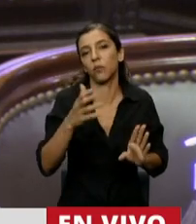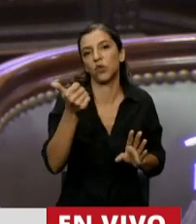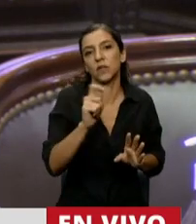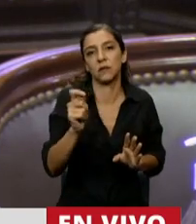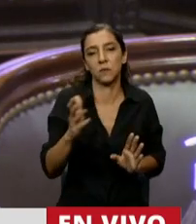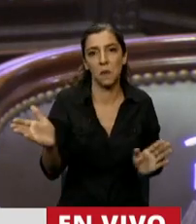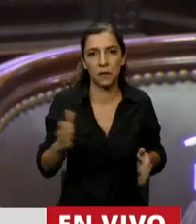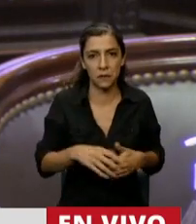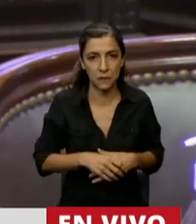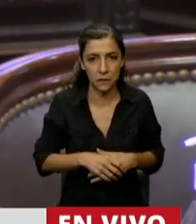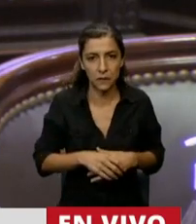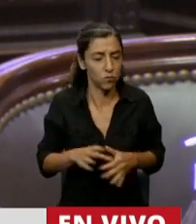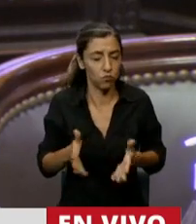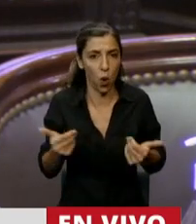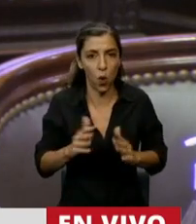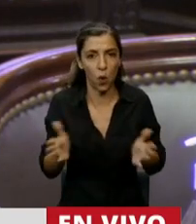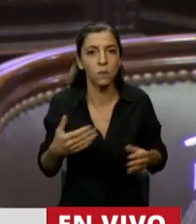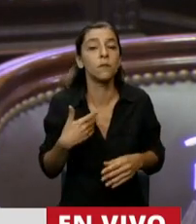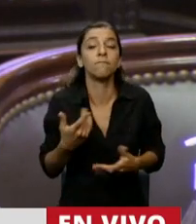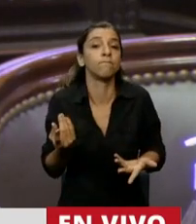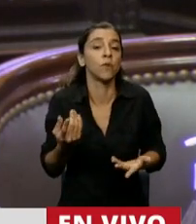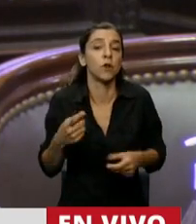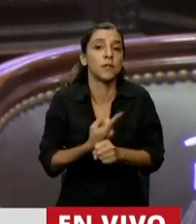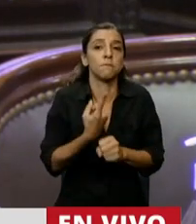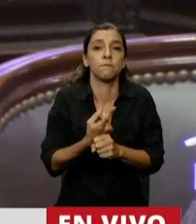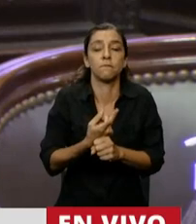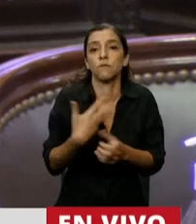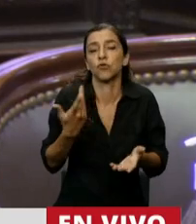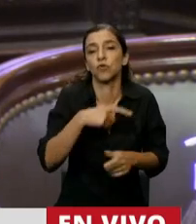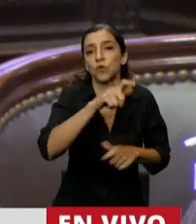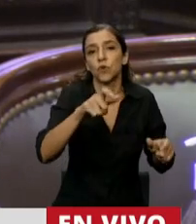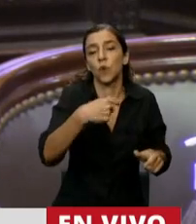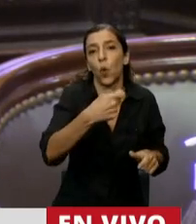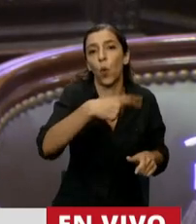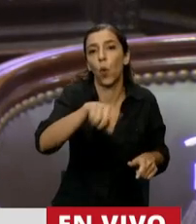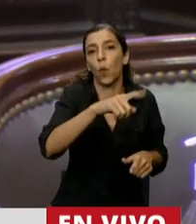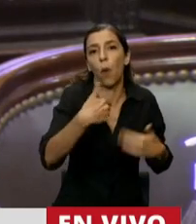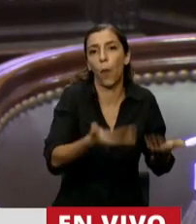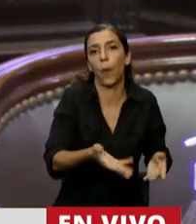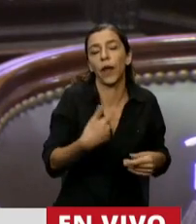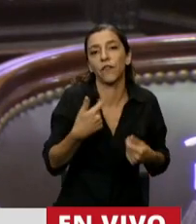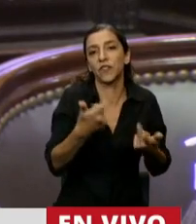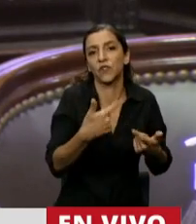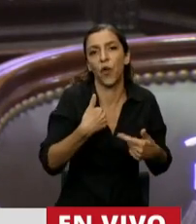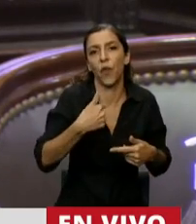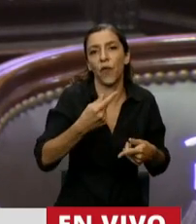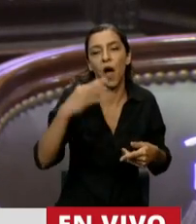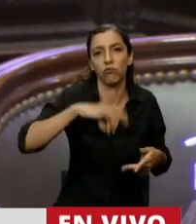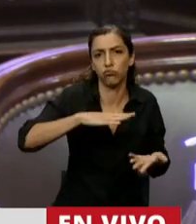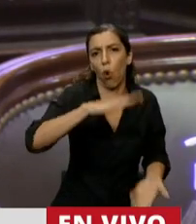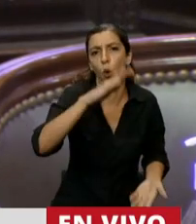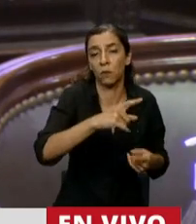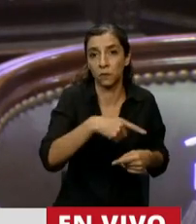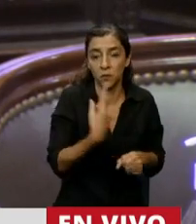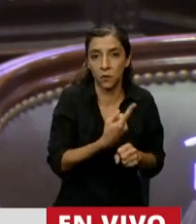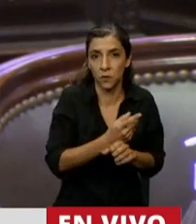podía sustentar que los jubilados siguieran obteniendo beneficios y que la caja de las jubilaciones, que la